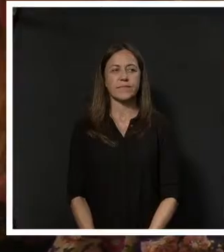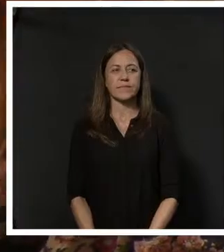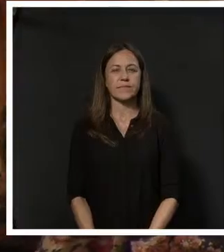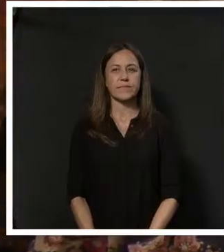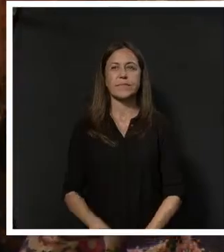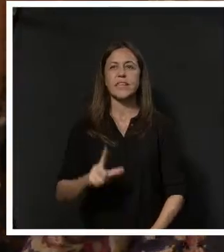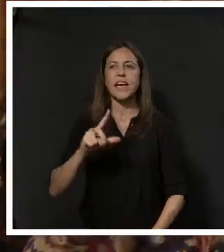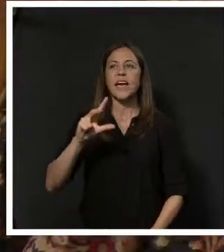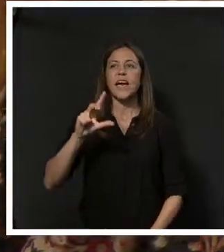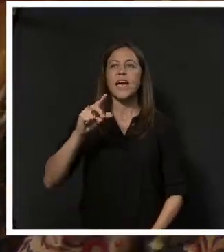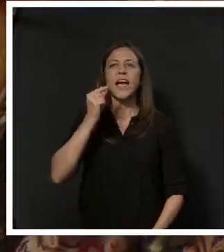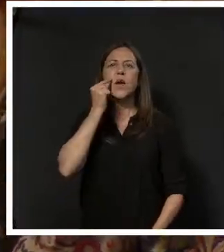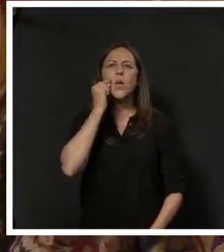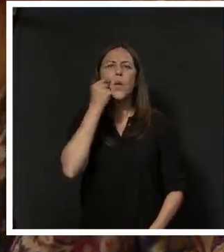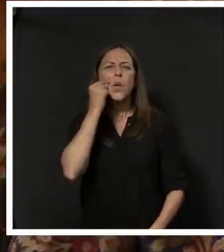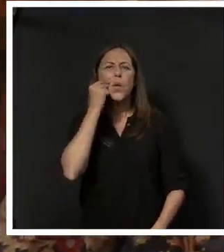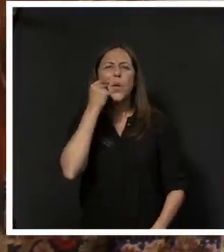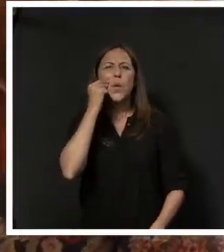Carlitos